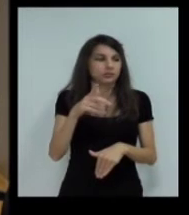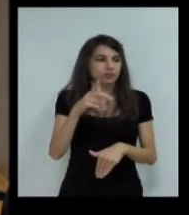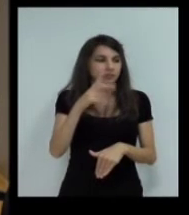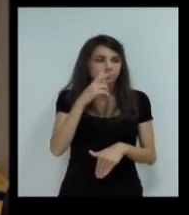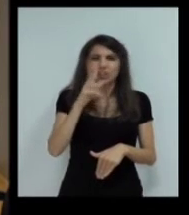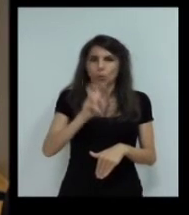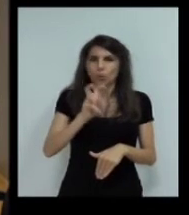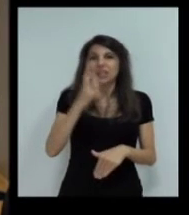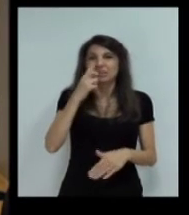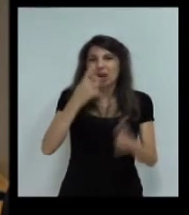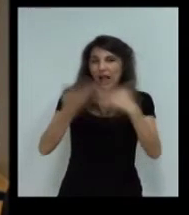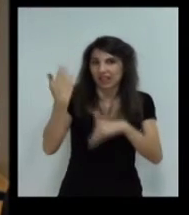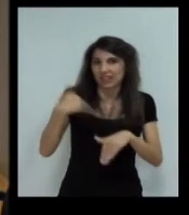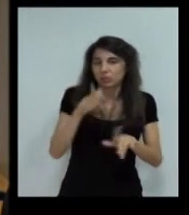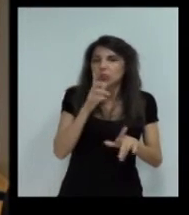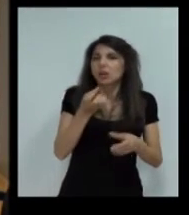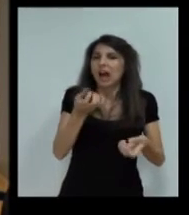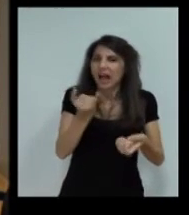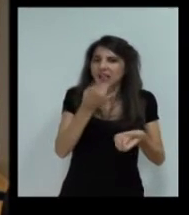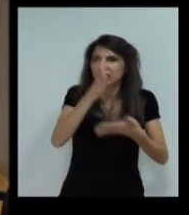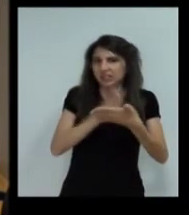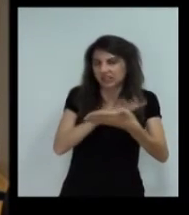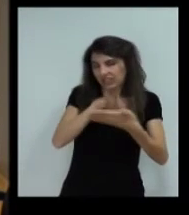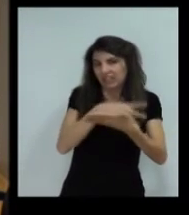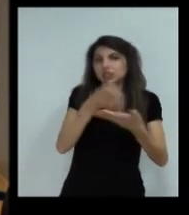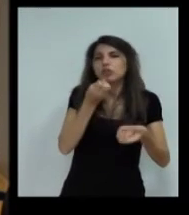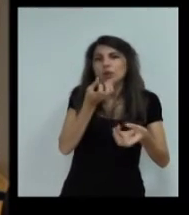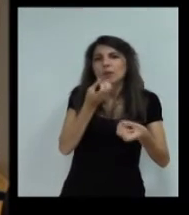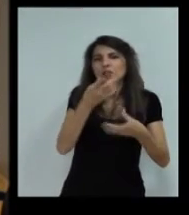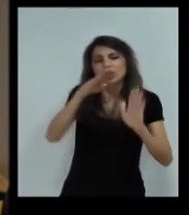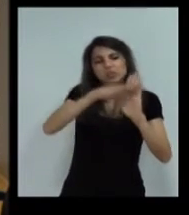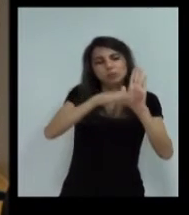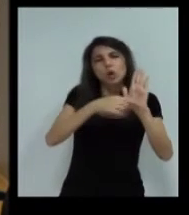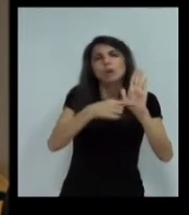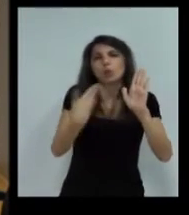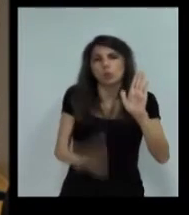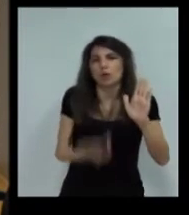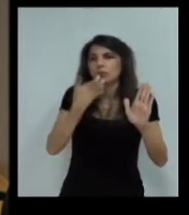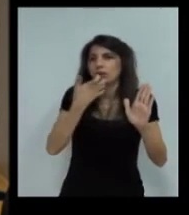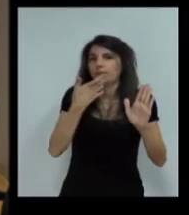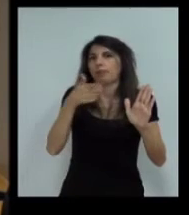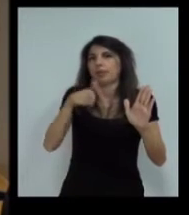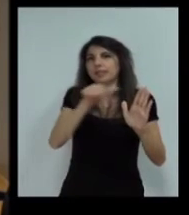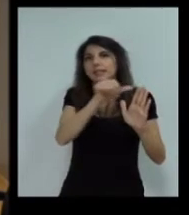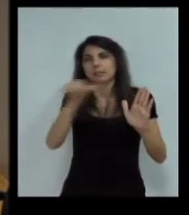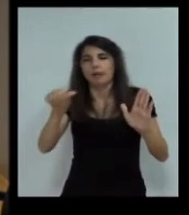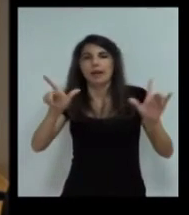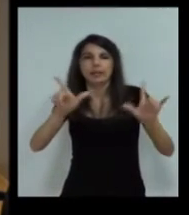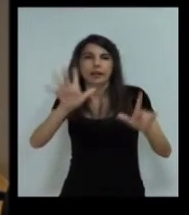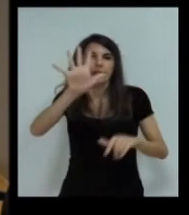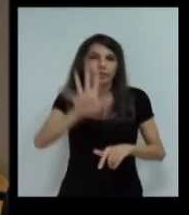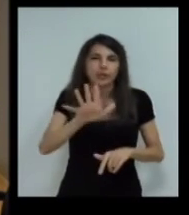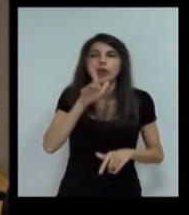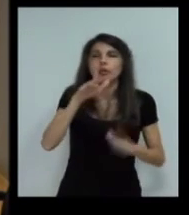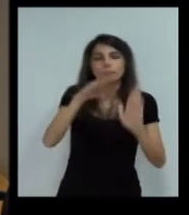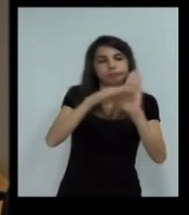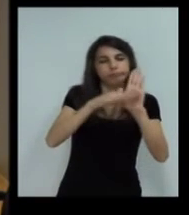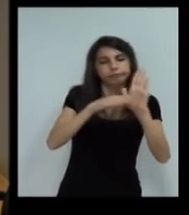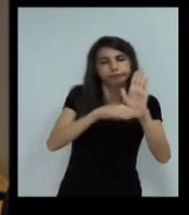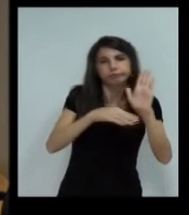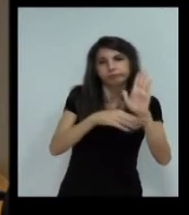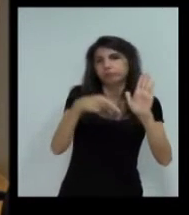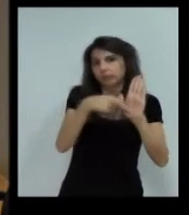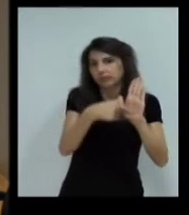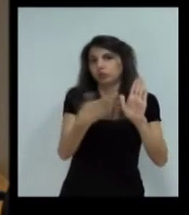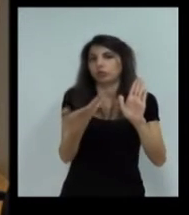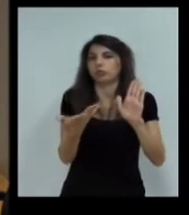información de lo que estamos subtitulando. O sea, pues esta semana en Telecinco subtitulamos todos estos programas. Y estamos subtitulando hasta, que me llamó mucho la atención,